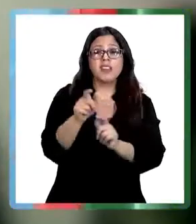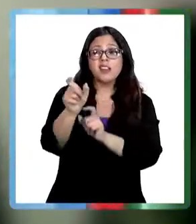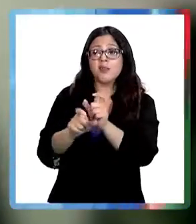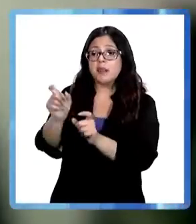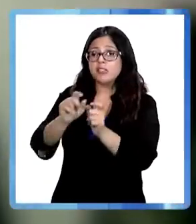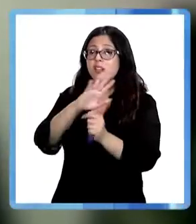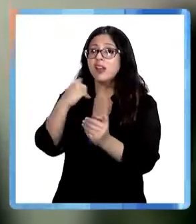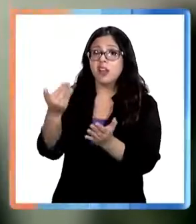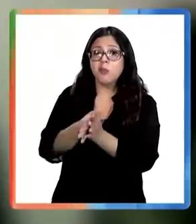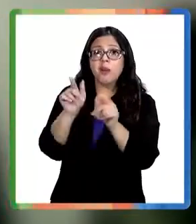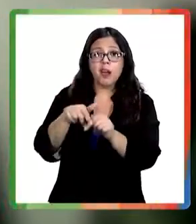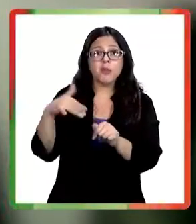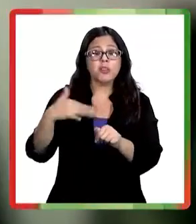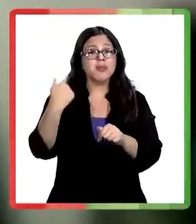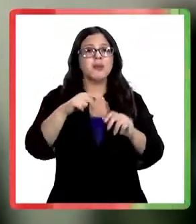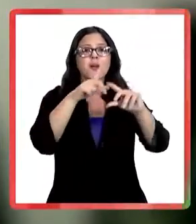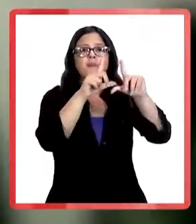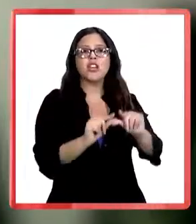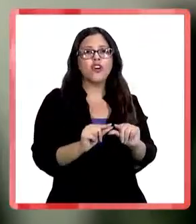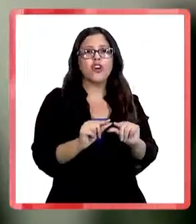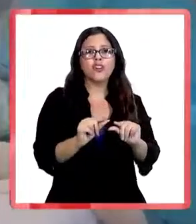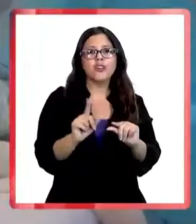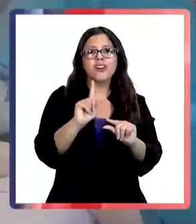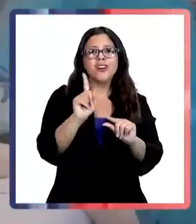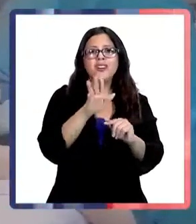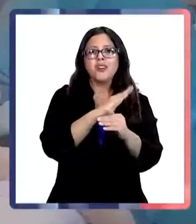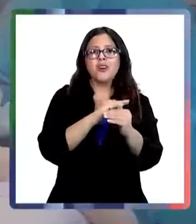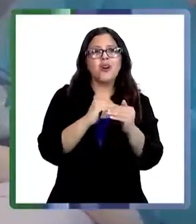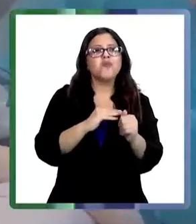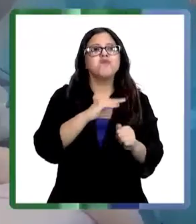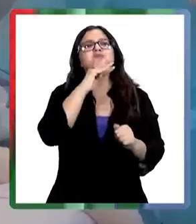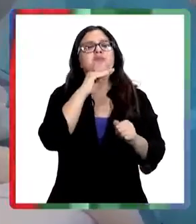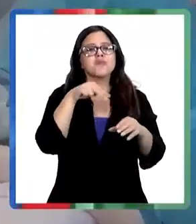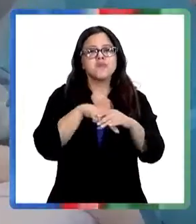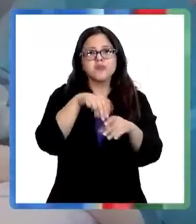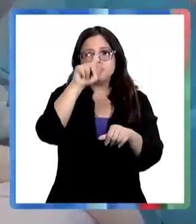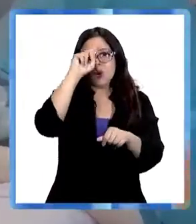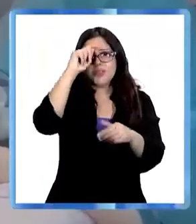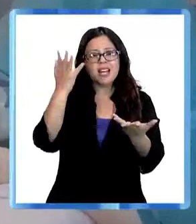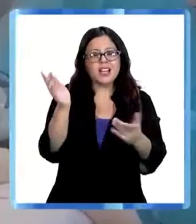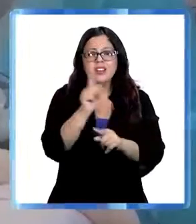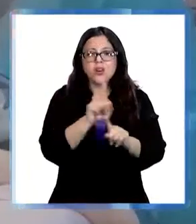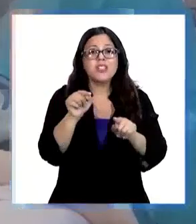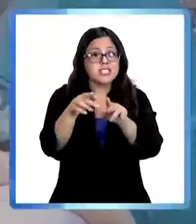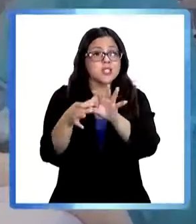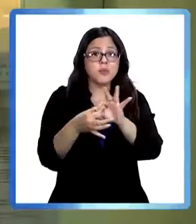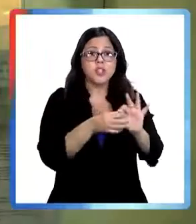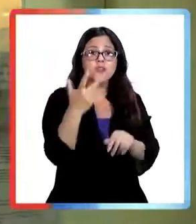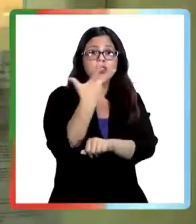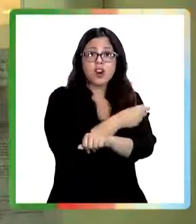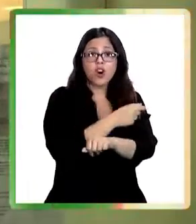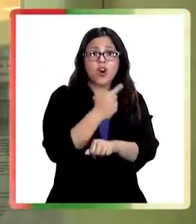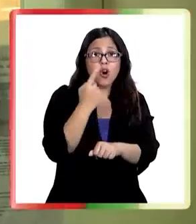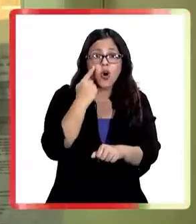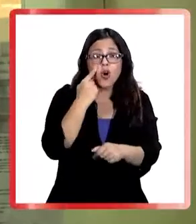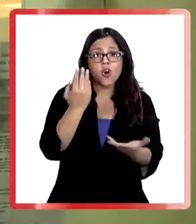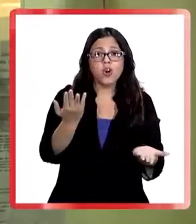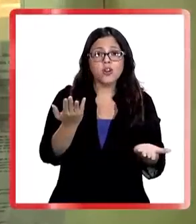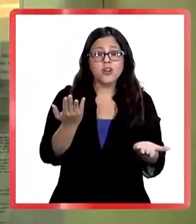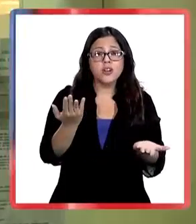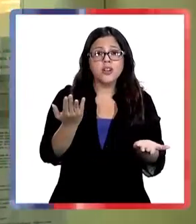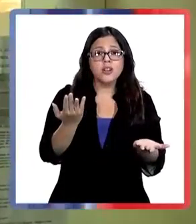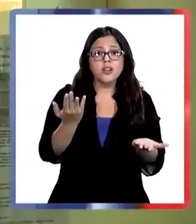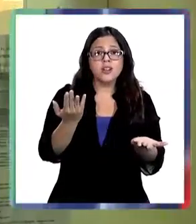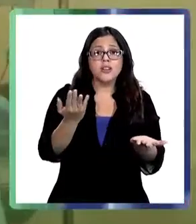fallece por esto es importante, pero una mortalidad menor, no un colapso de los hospitales. Eso es gracias a la vacuna, no podemos perder, entre